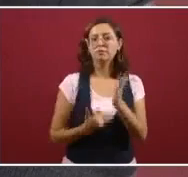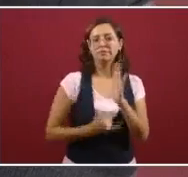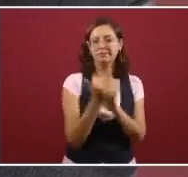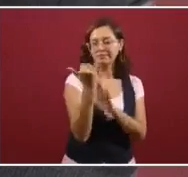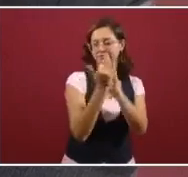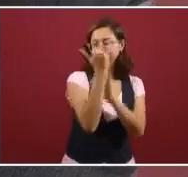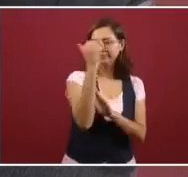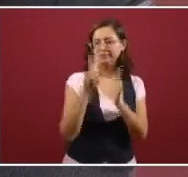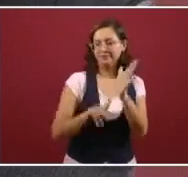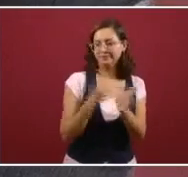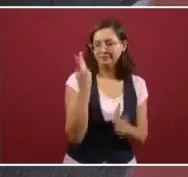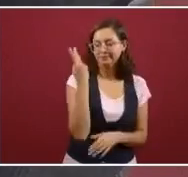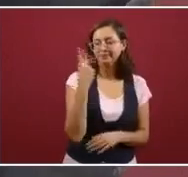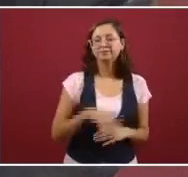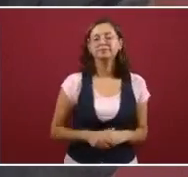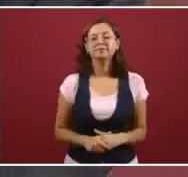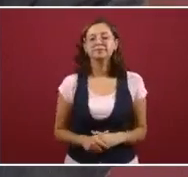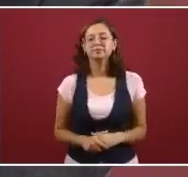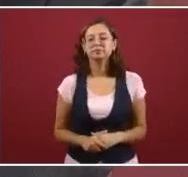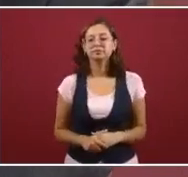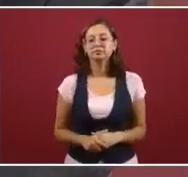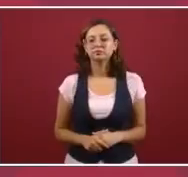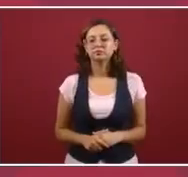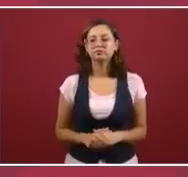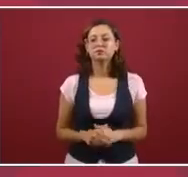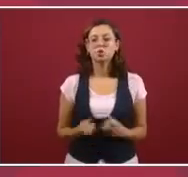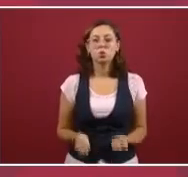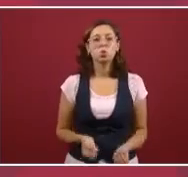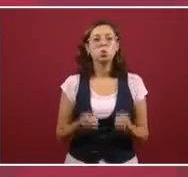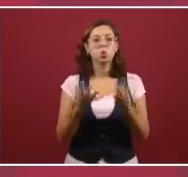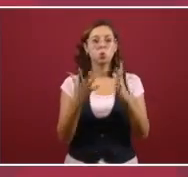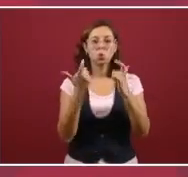reconstrucción. O sea, qué se recibió,